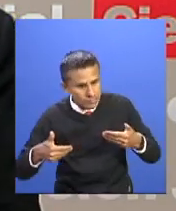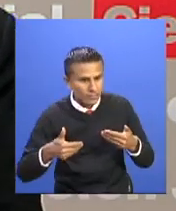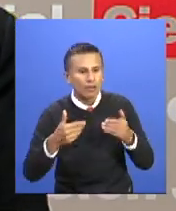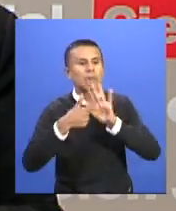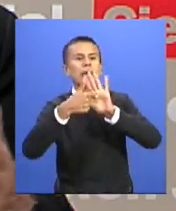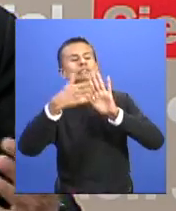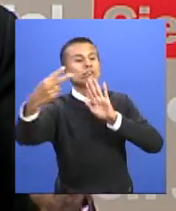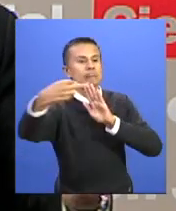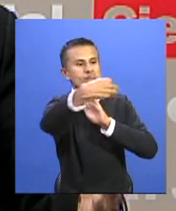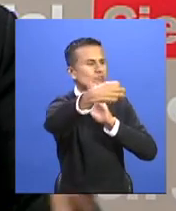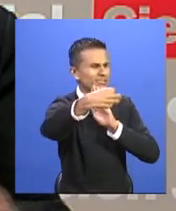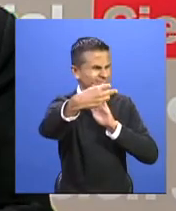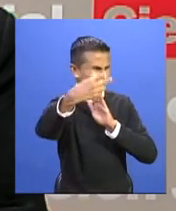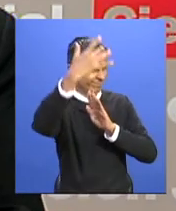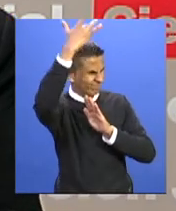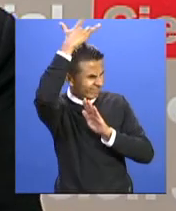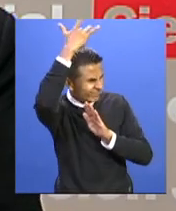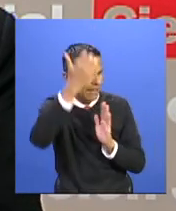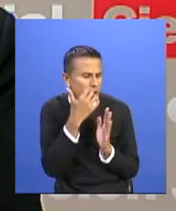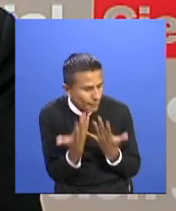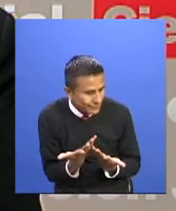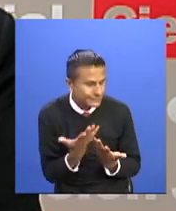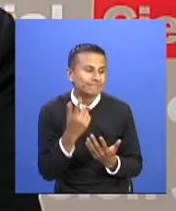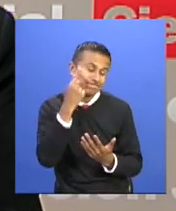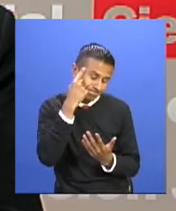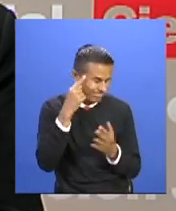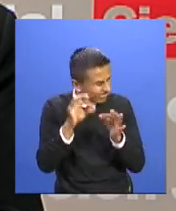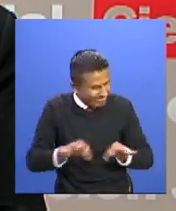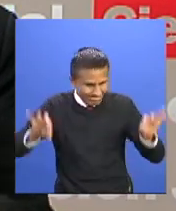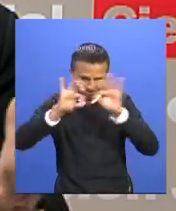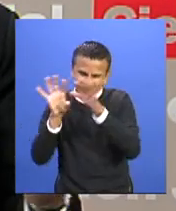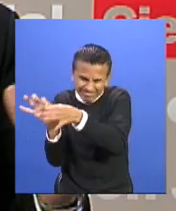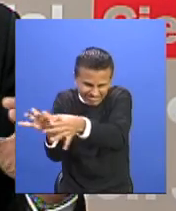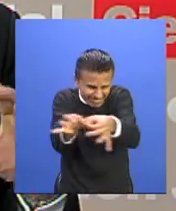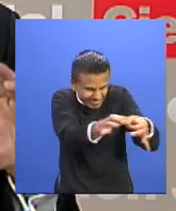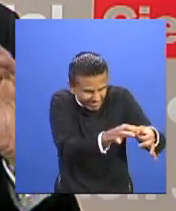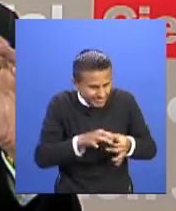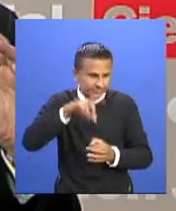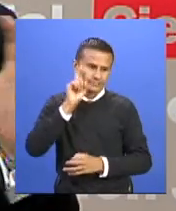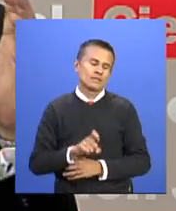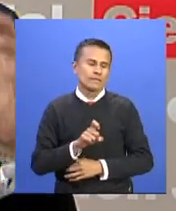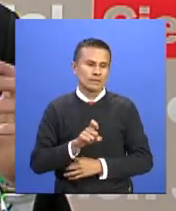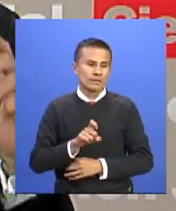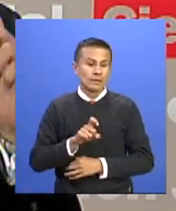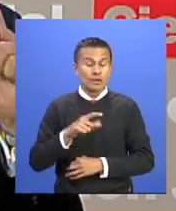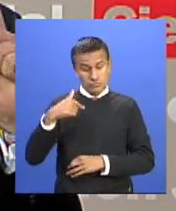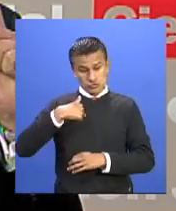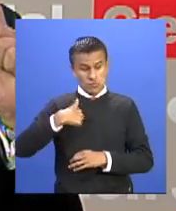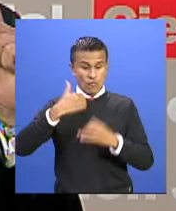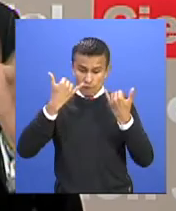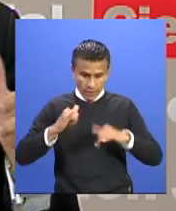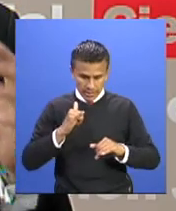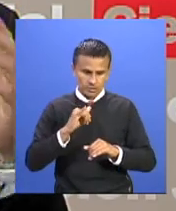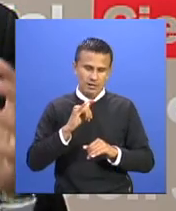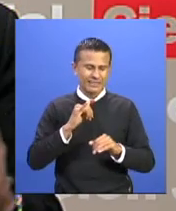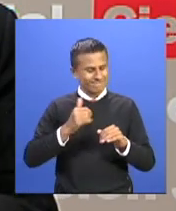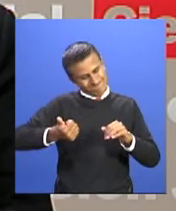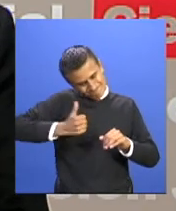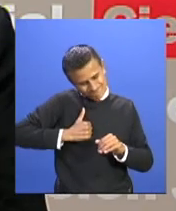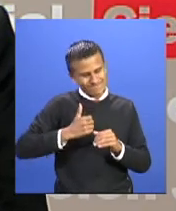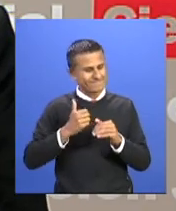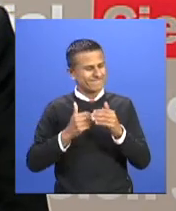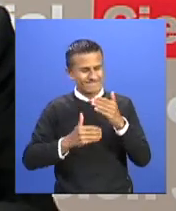nuestros stakeholders o grupos de interés. Yo no me quiero ir sin antes poder